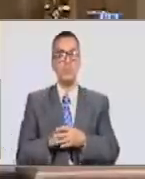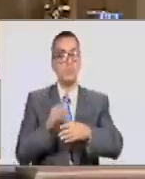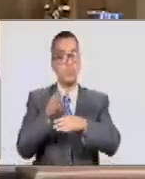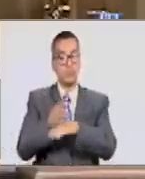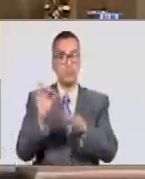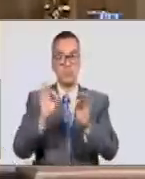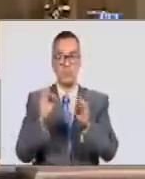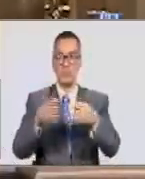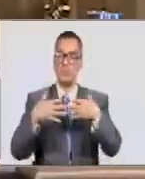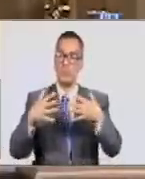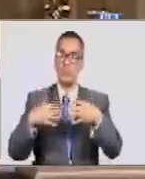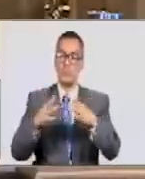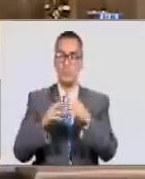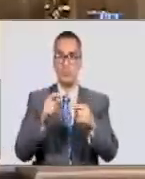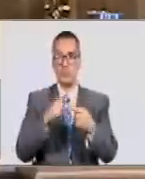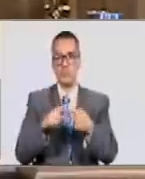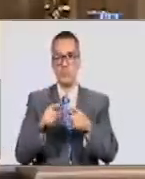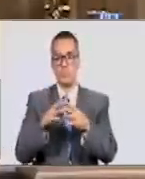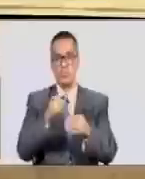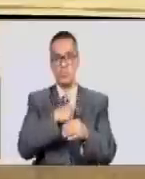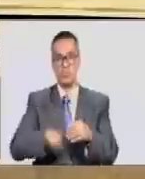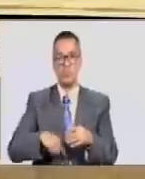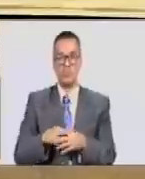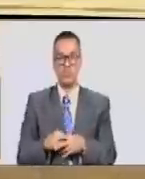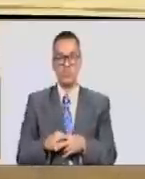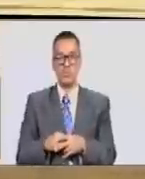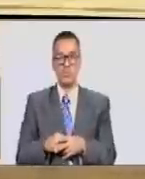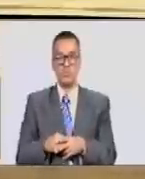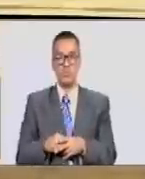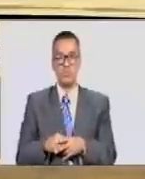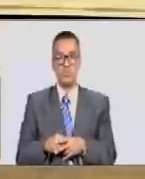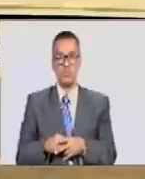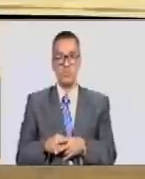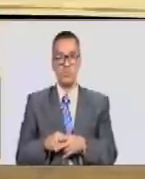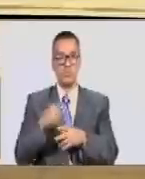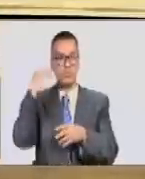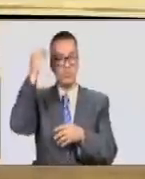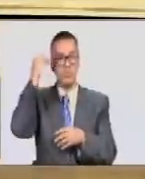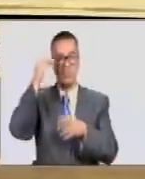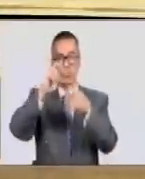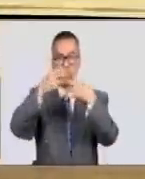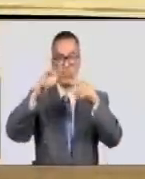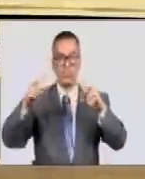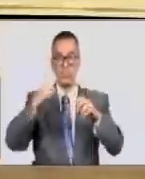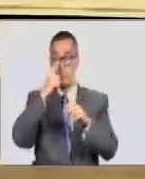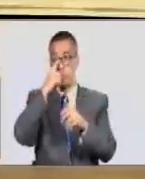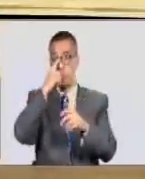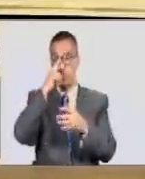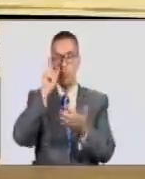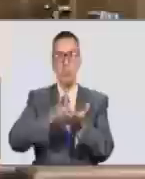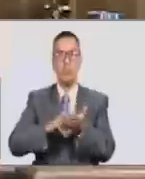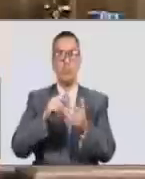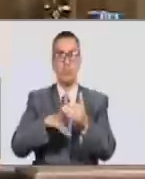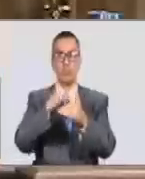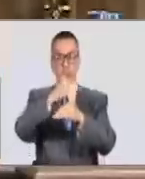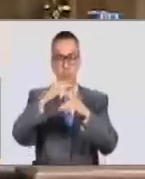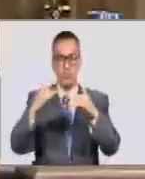simplificación y celeridad de los trámites. Esto, señor presidente. En consideración, el epígrafe. Aprobado.